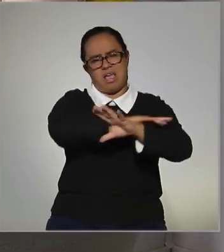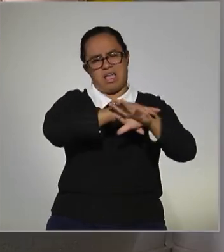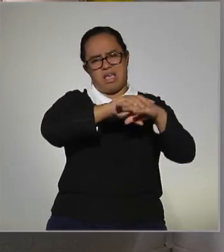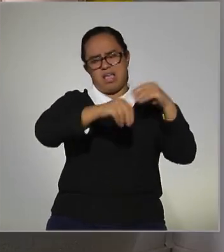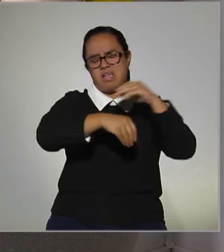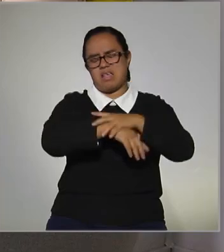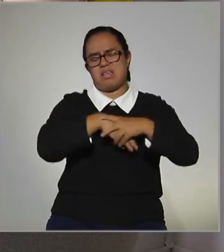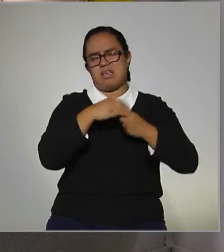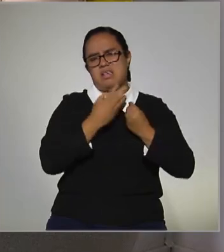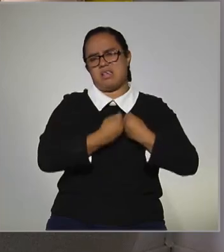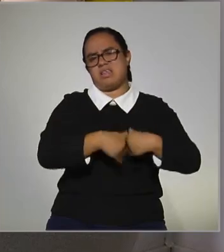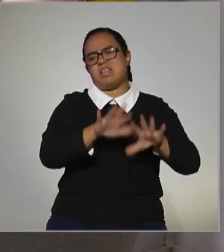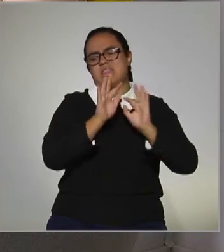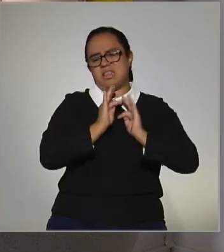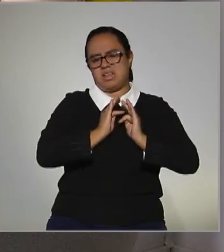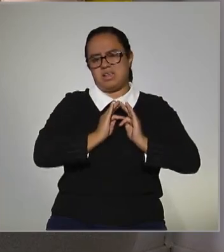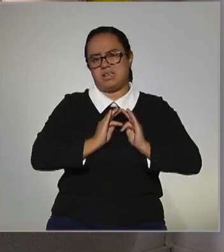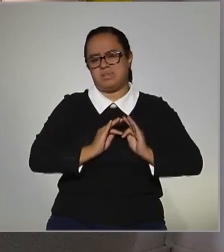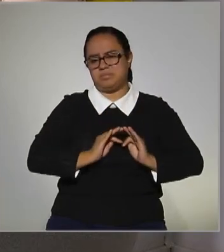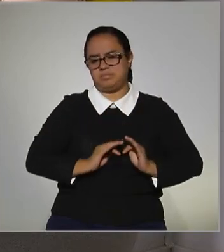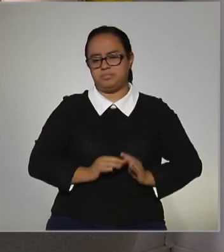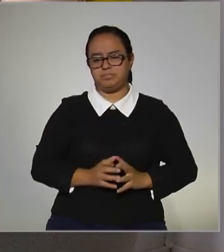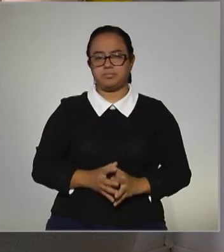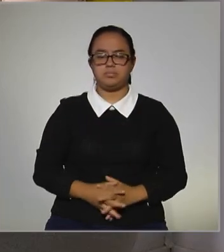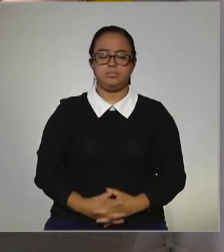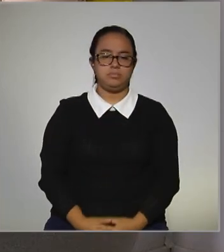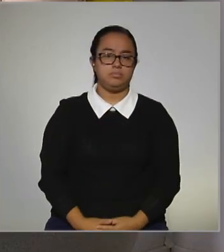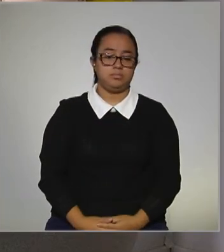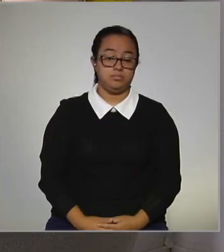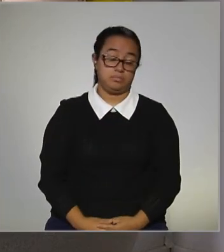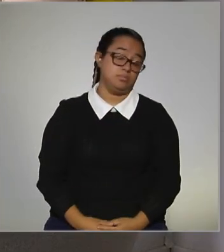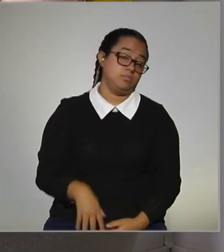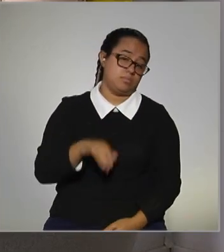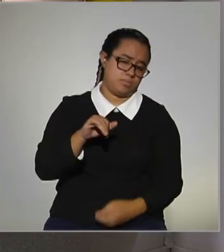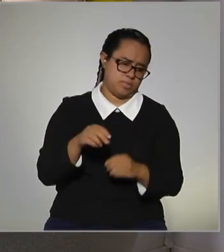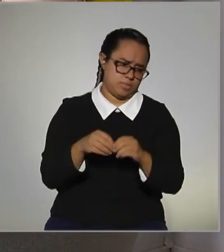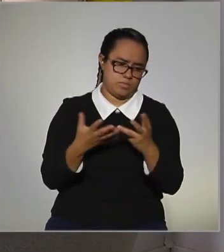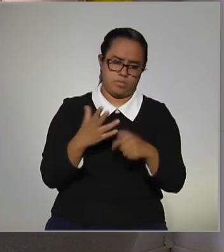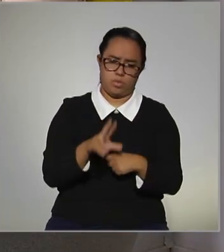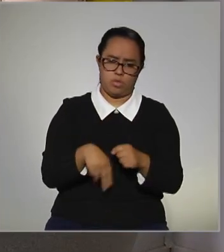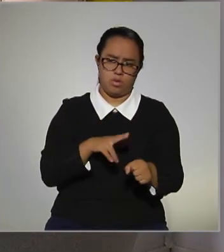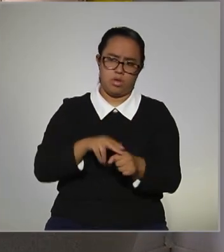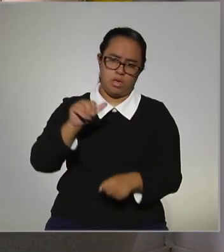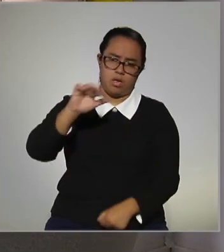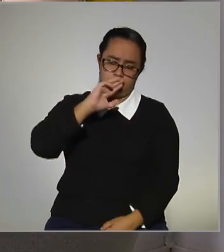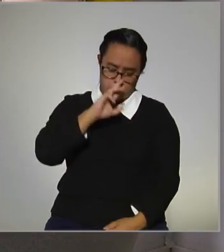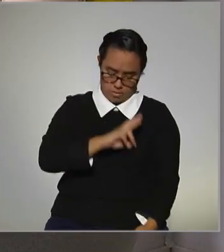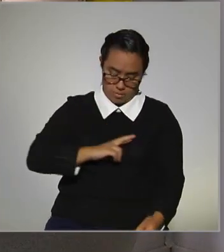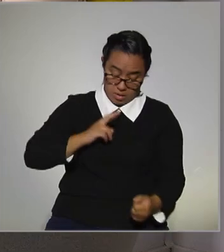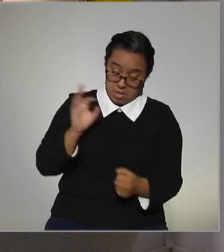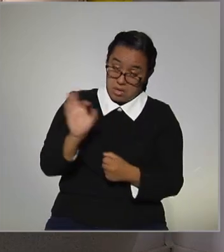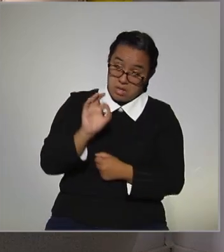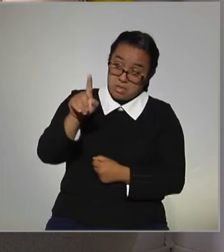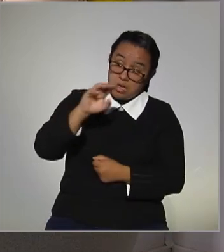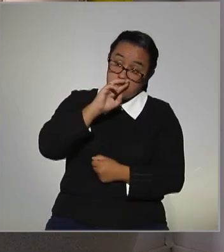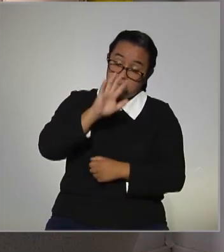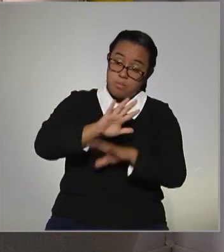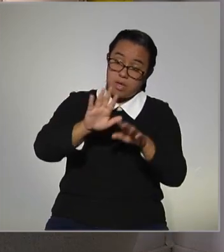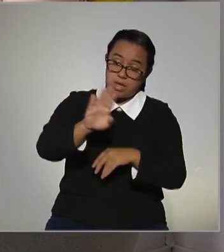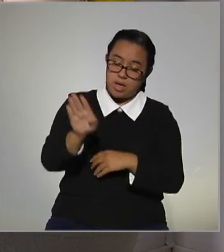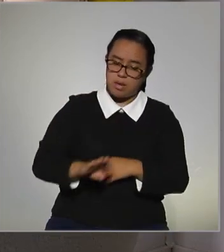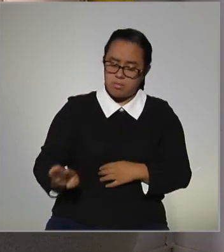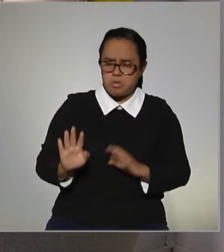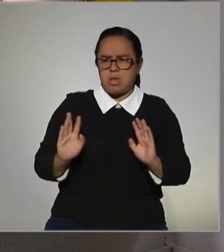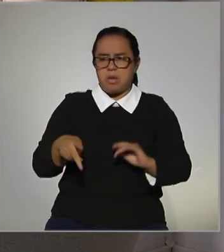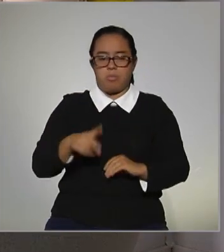ir liviano por la vida, como diría Sartre. Claro, tengo resentimiento con mi mamá y a lo mejor ya no vive, ¿no? No, pero yo sí sigo